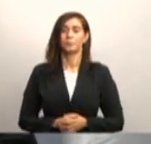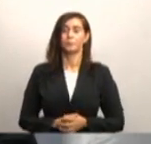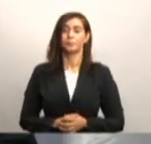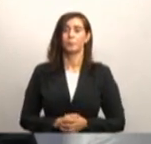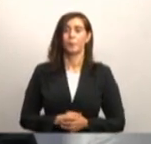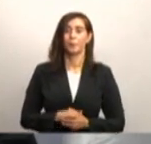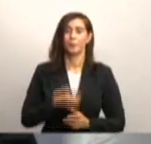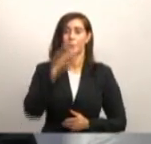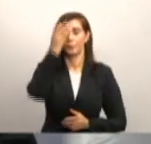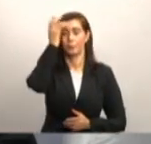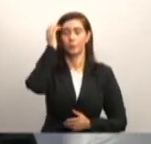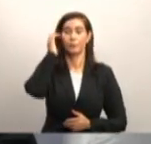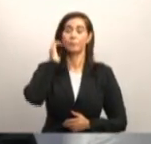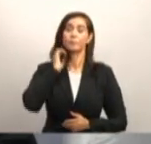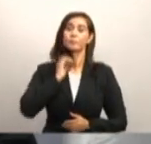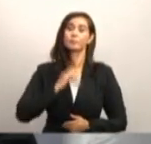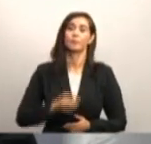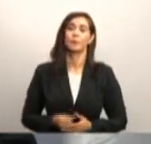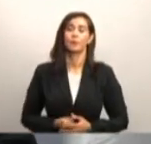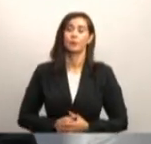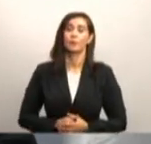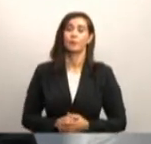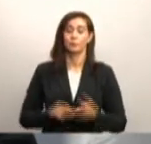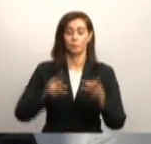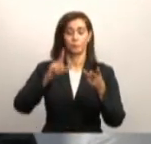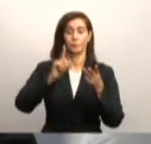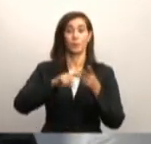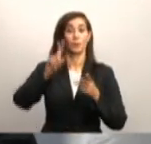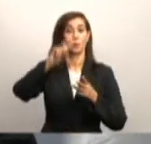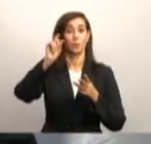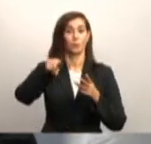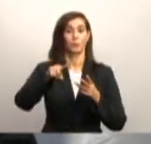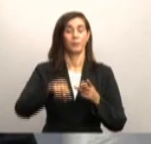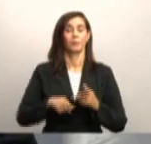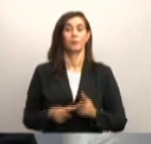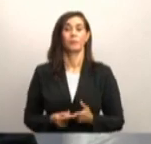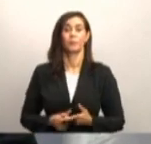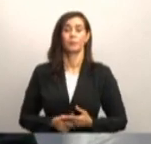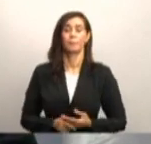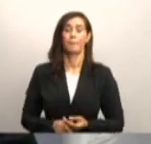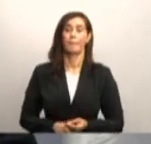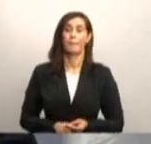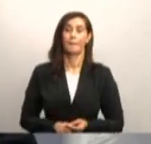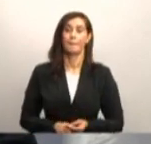Gracias, Rocío. Pasamos a Tania Molina.